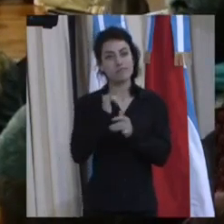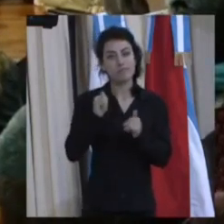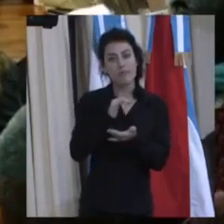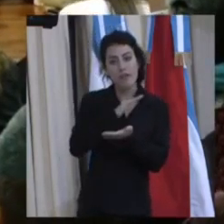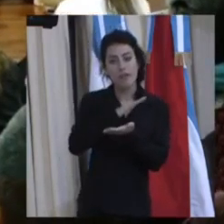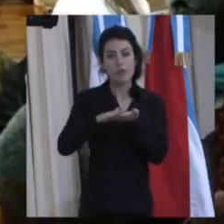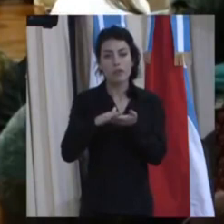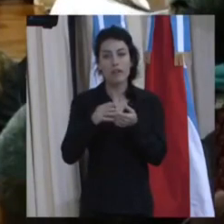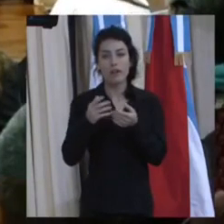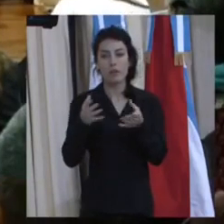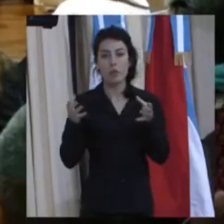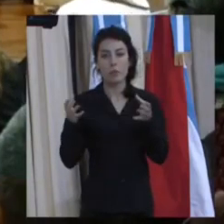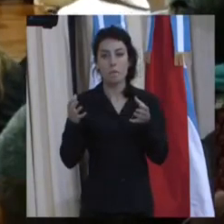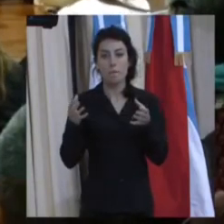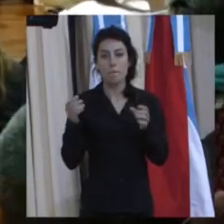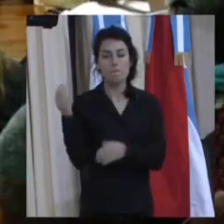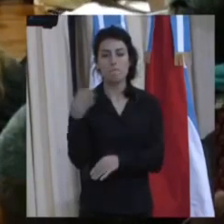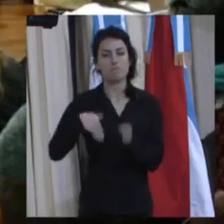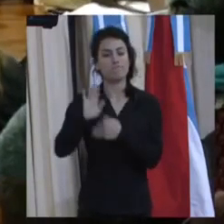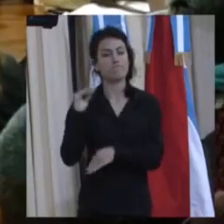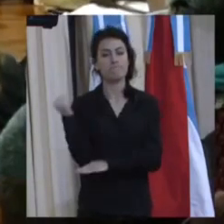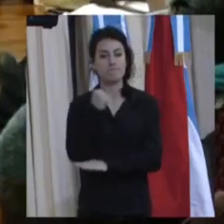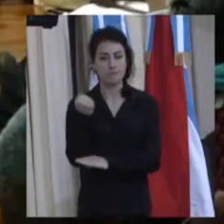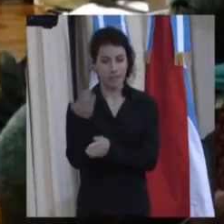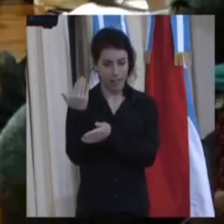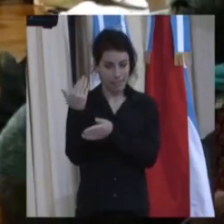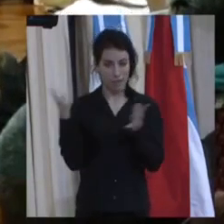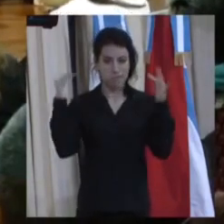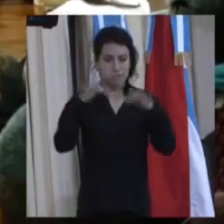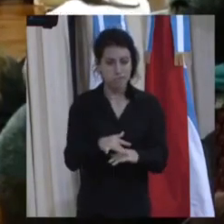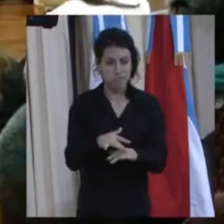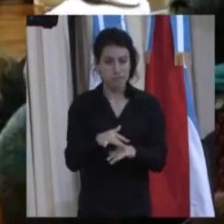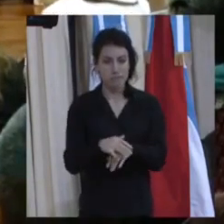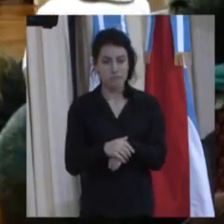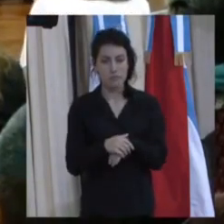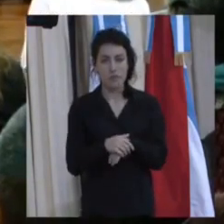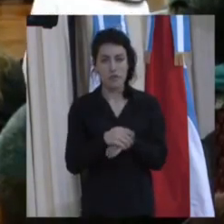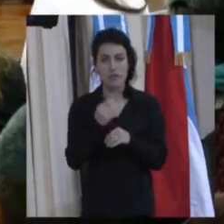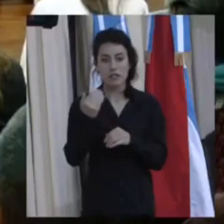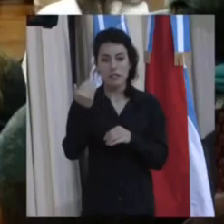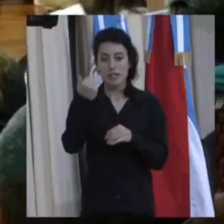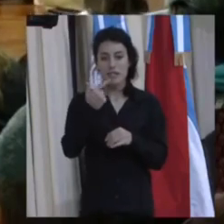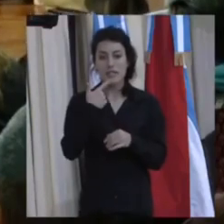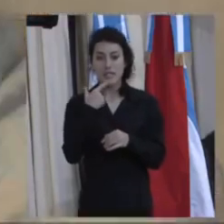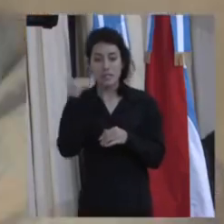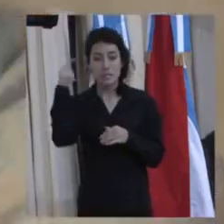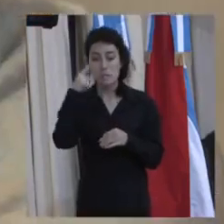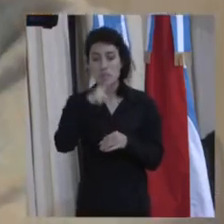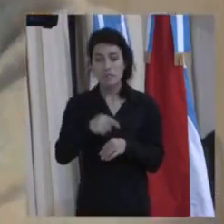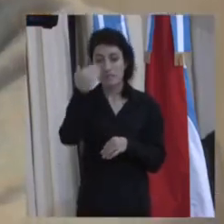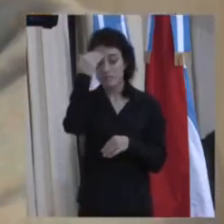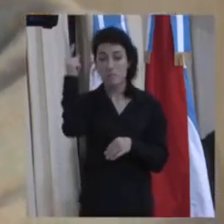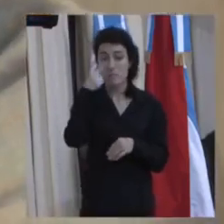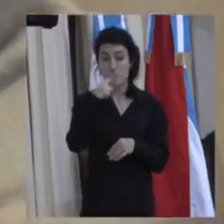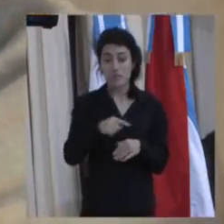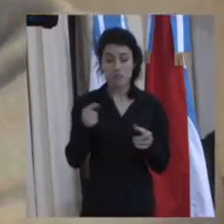masiva respecto de las anteriores. Hubo alrededor de 17.000, entre 17.000 y 15.000 personas, y uno